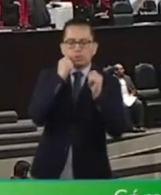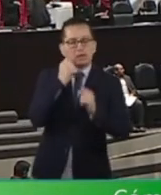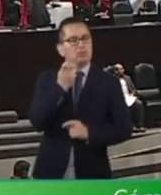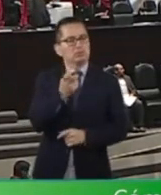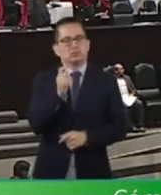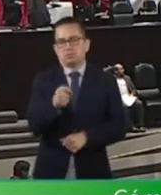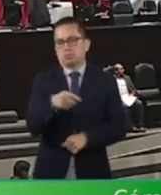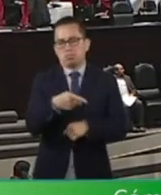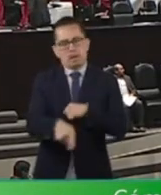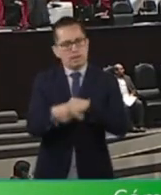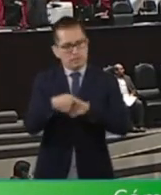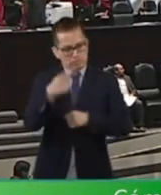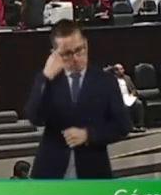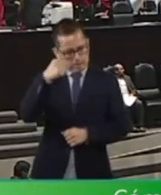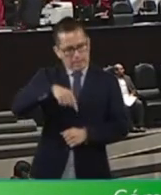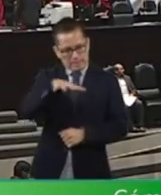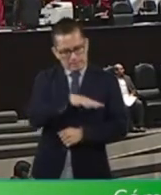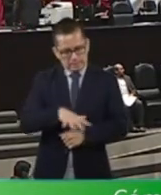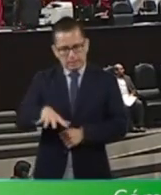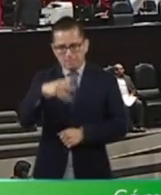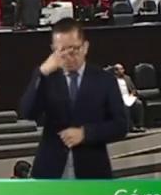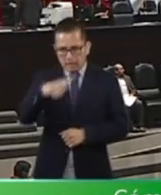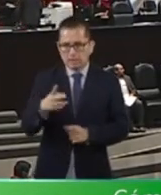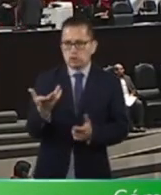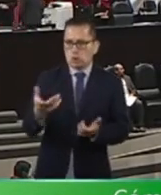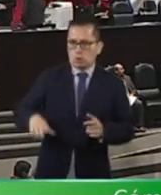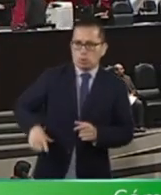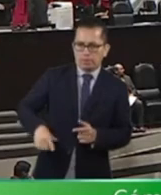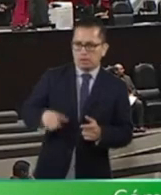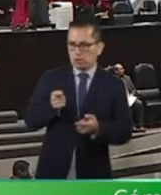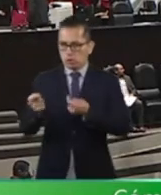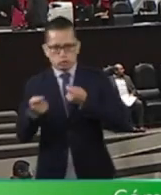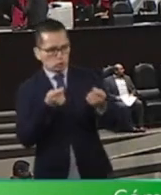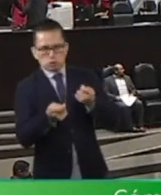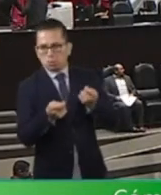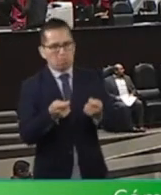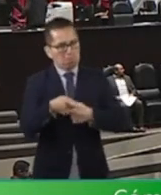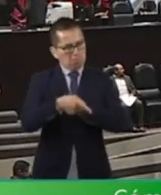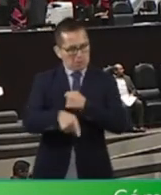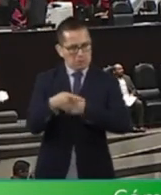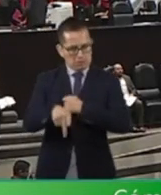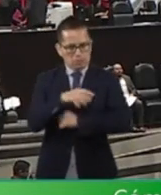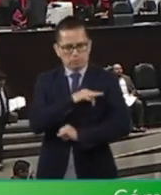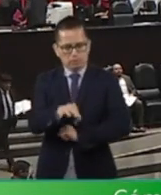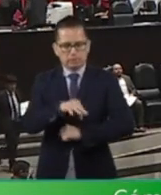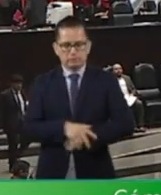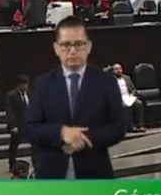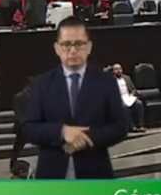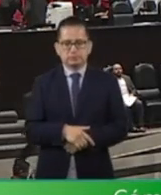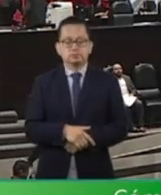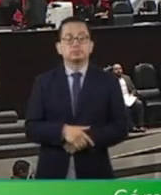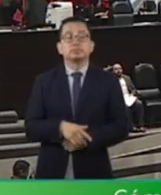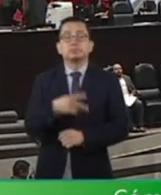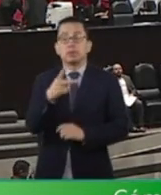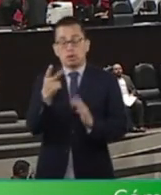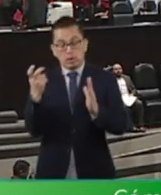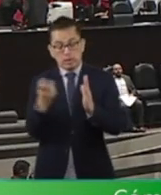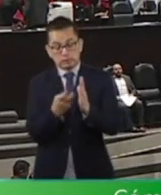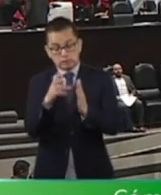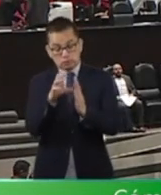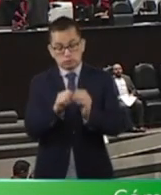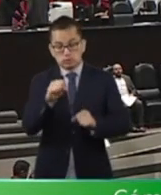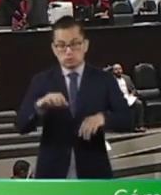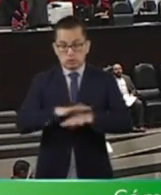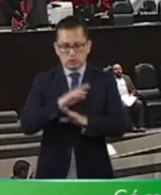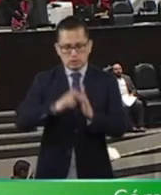peligro el equilibrio de nuestro sistema de pesos y contrapesos. Sin embargo, esta reforma constitucional